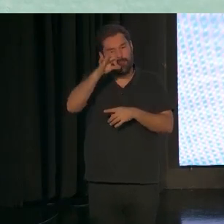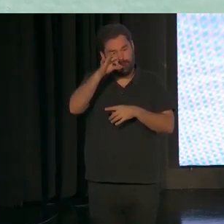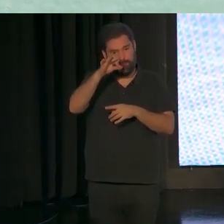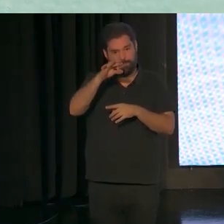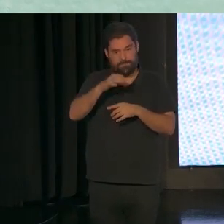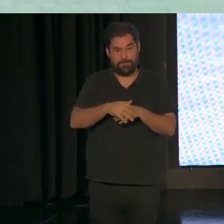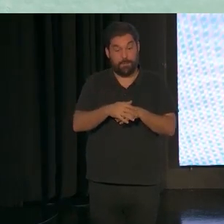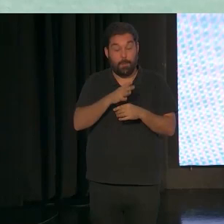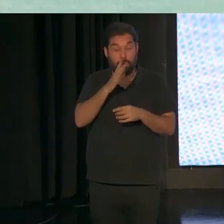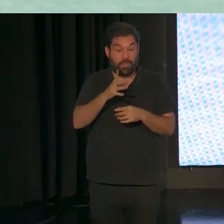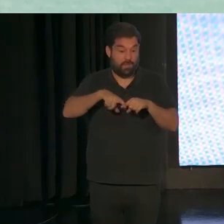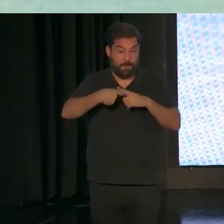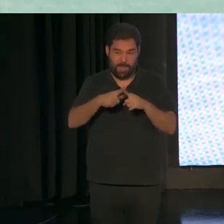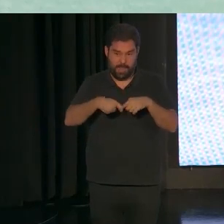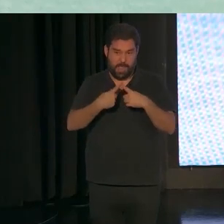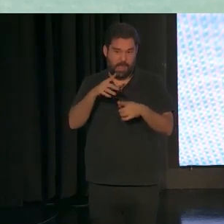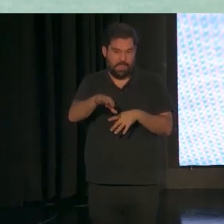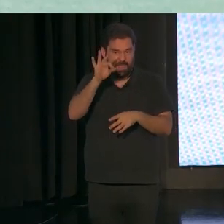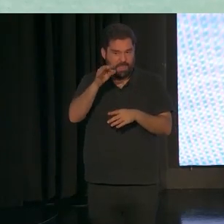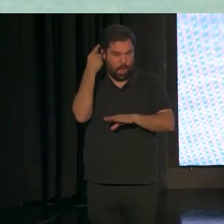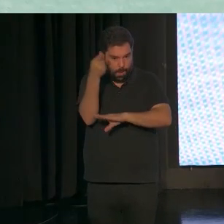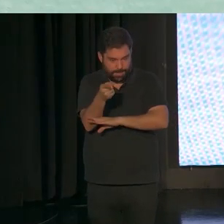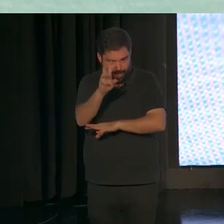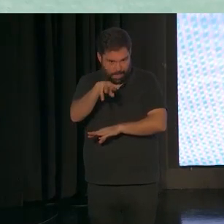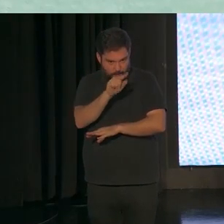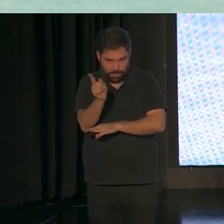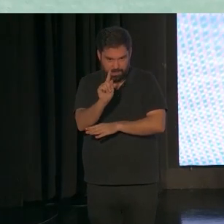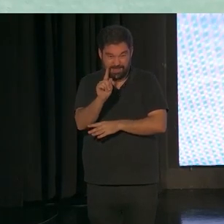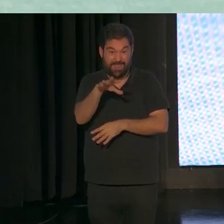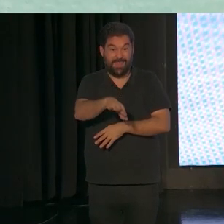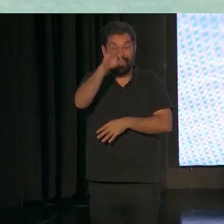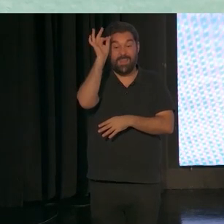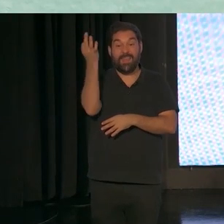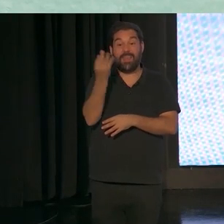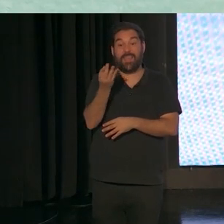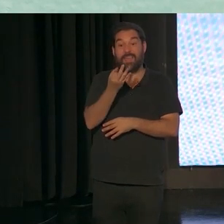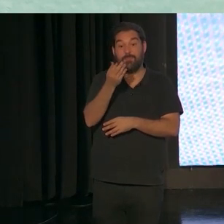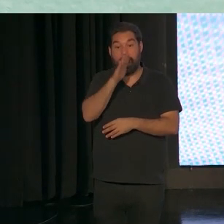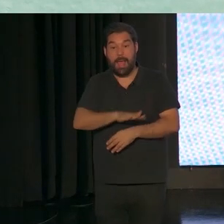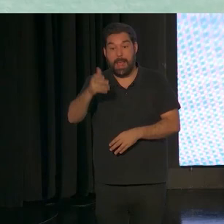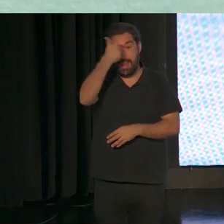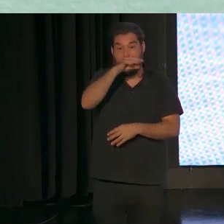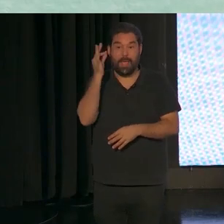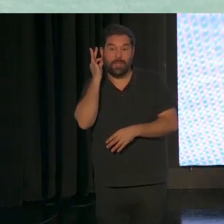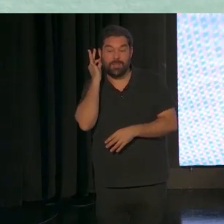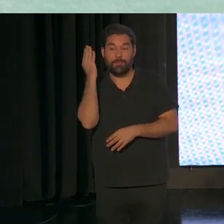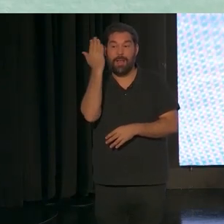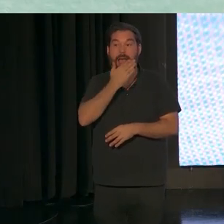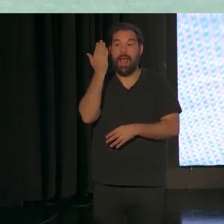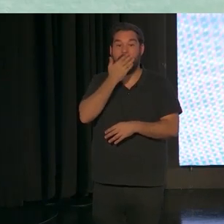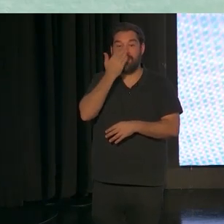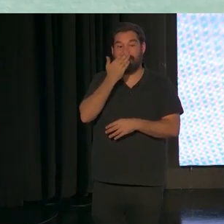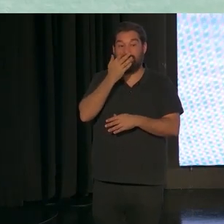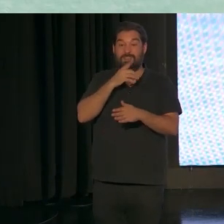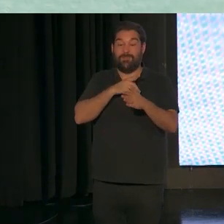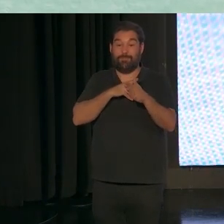es una decisión de la familia no es enseñanza obligatoria eh decide llevar a su niño a su niña con dificultades en el